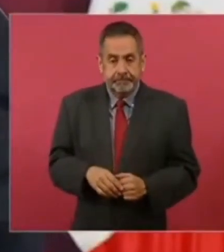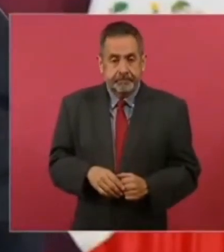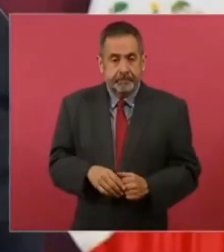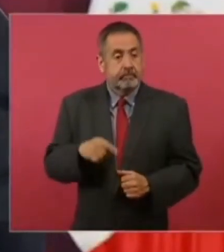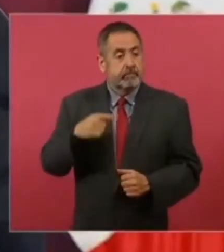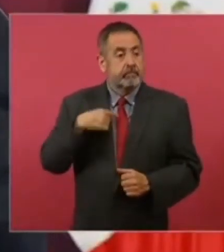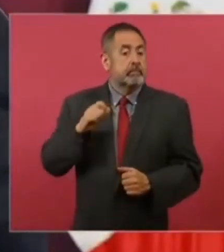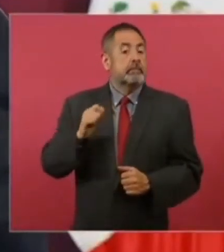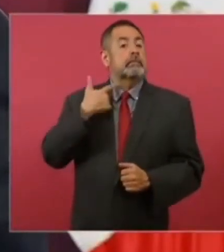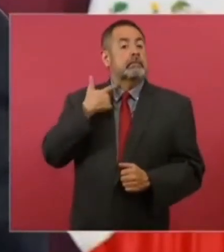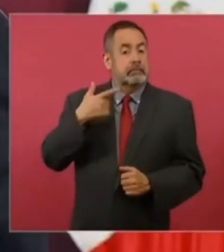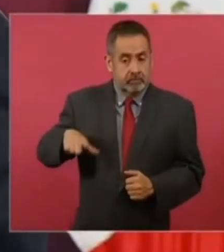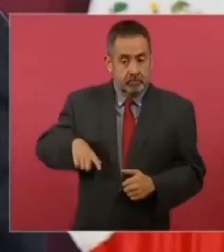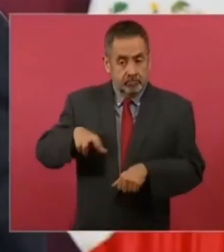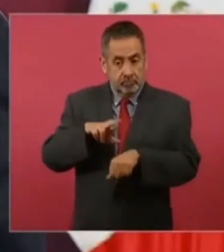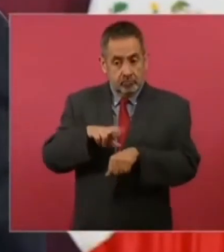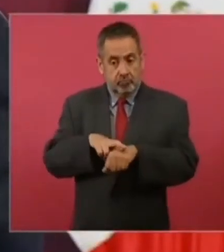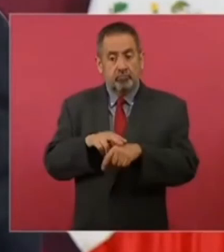estado de gobernador